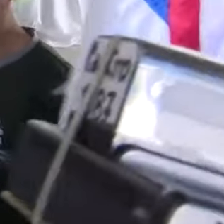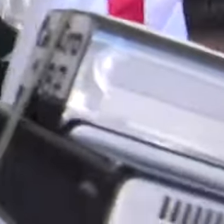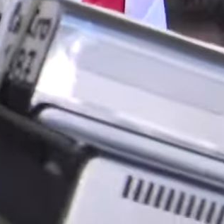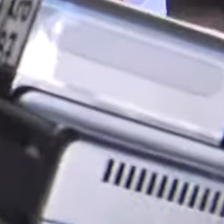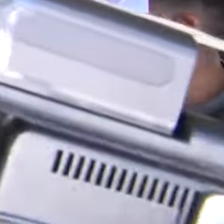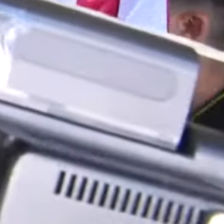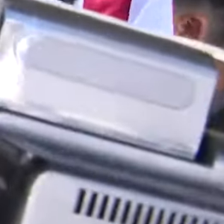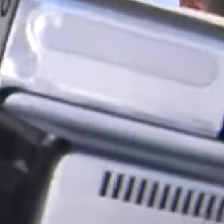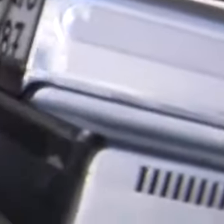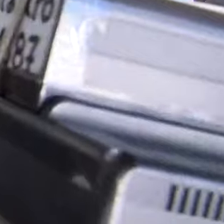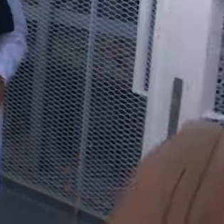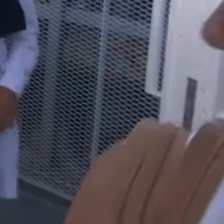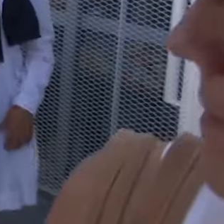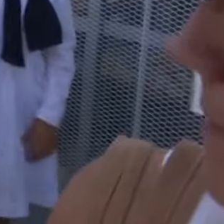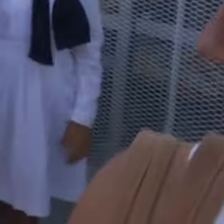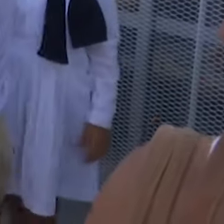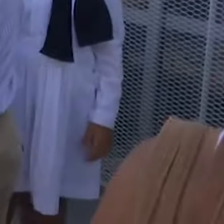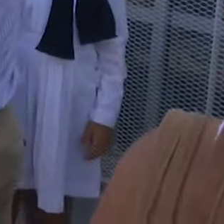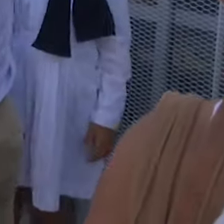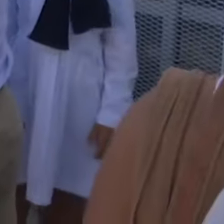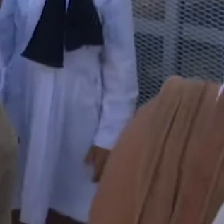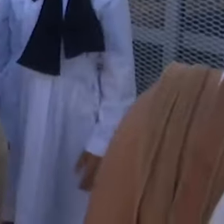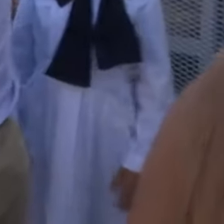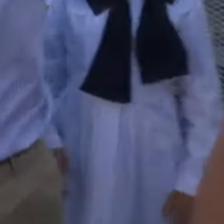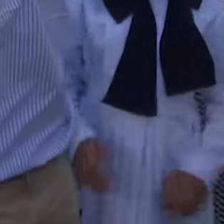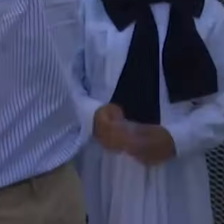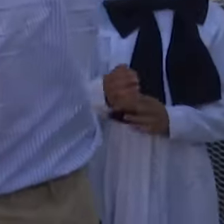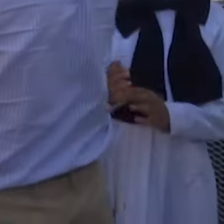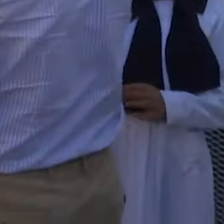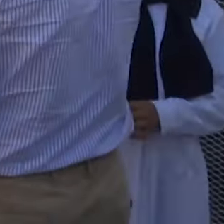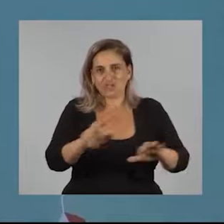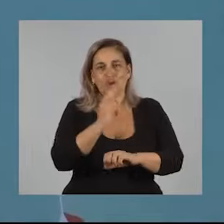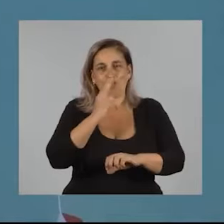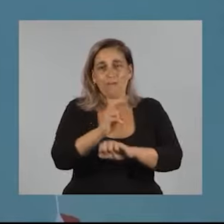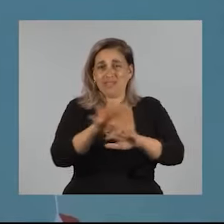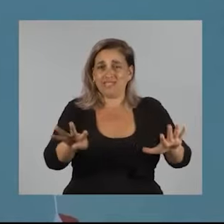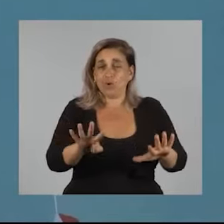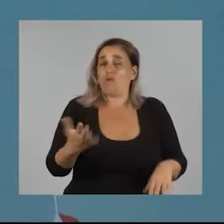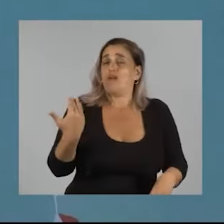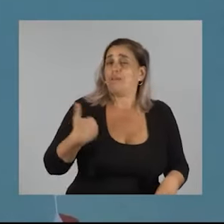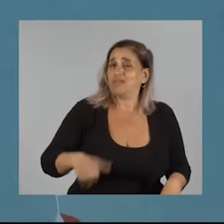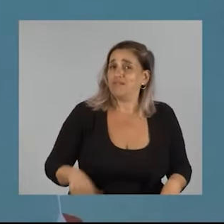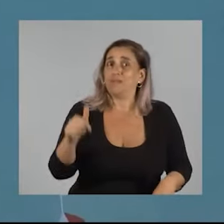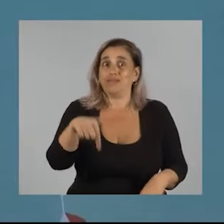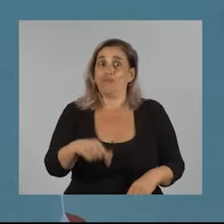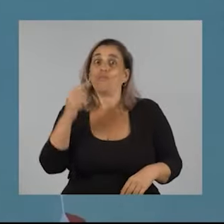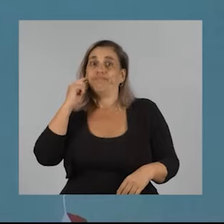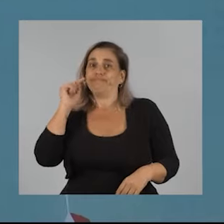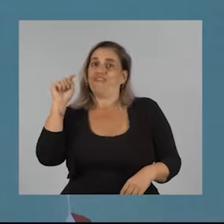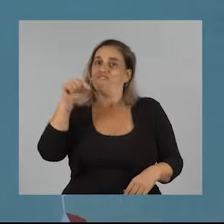Y sí, el liceo. Y me tocó volver en el 2018 y 2019. Y